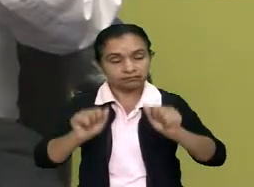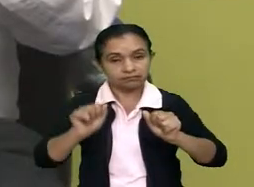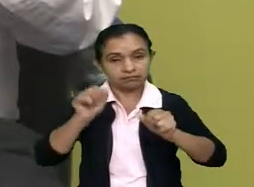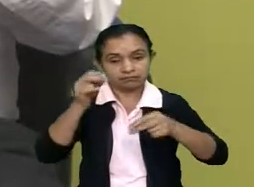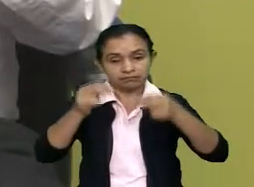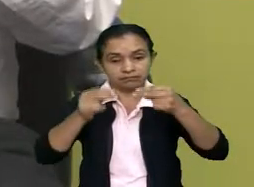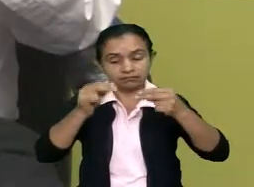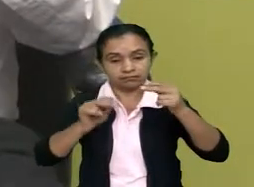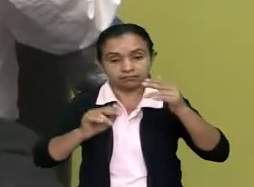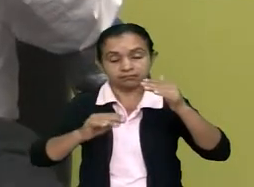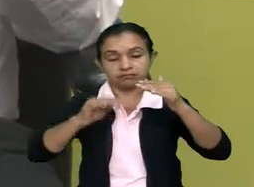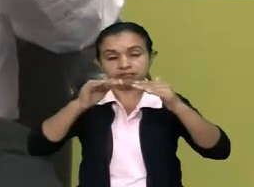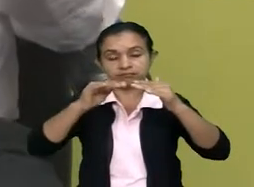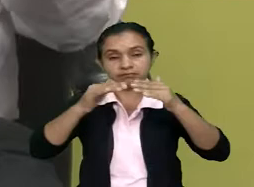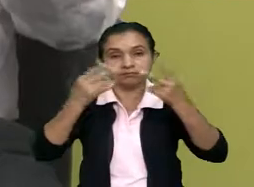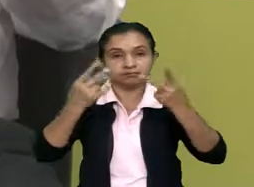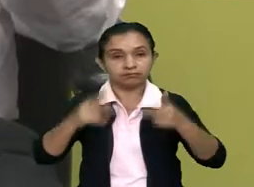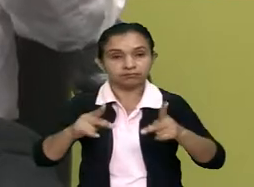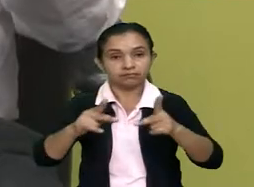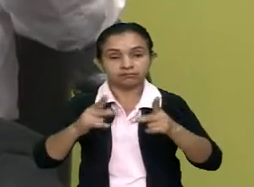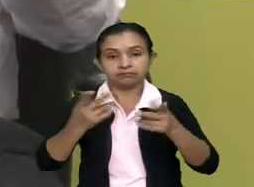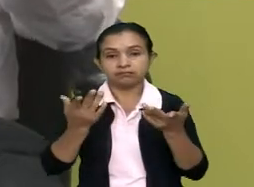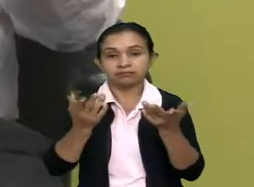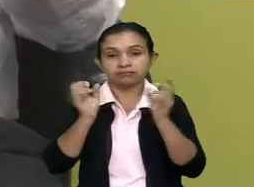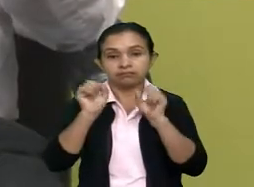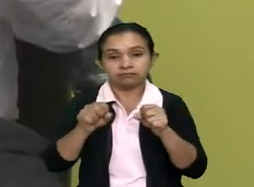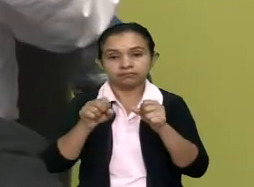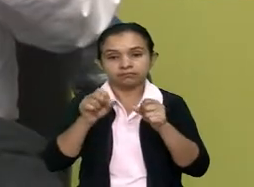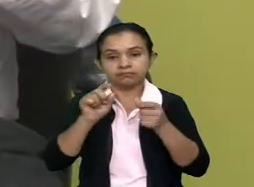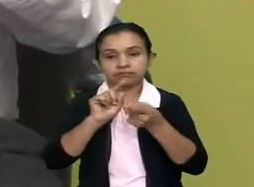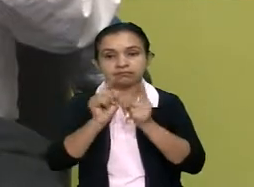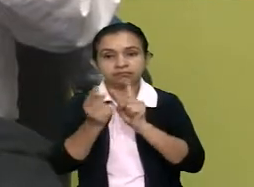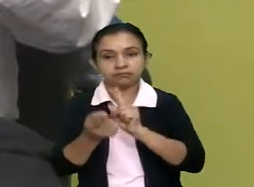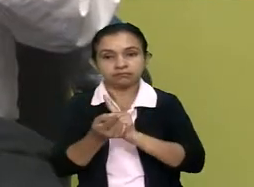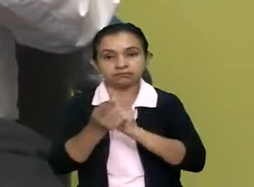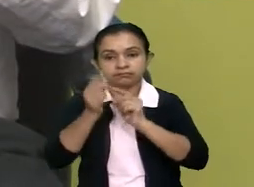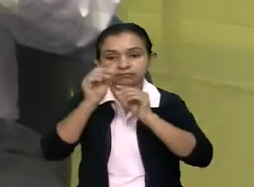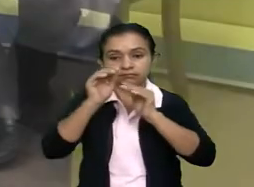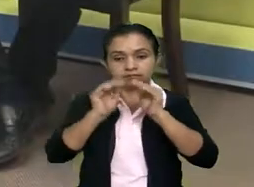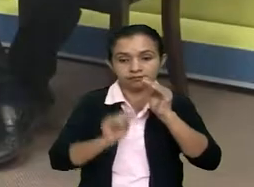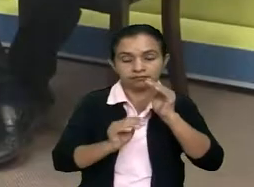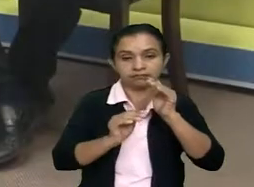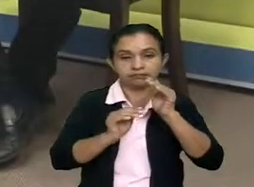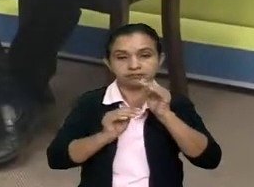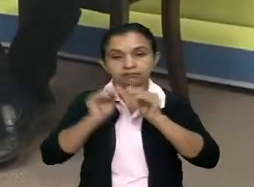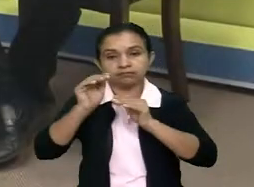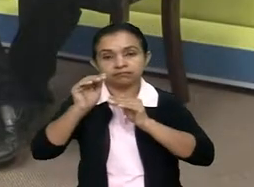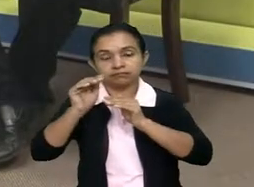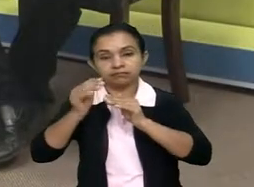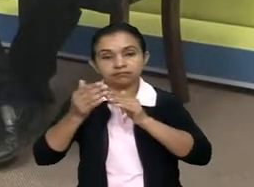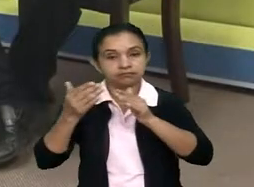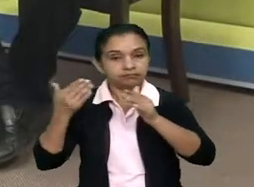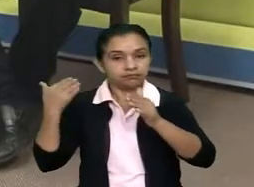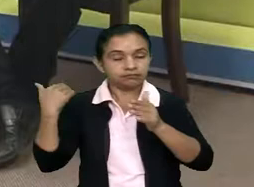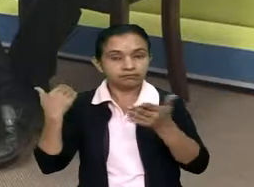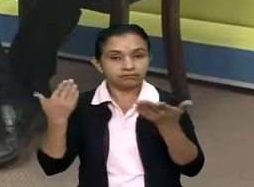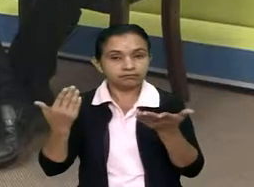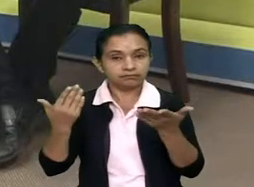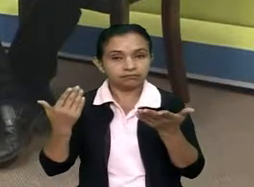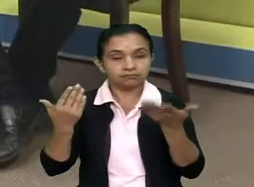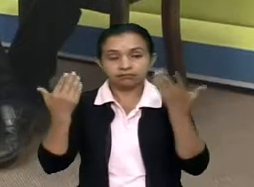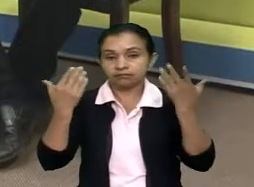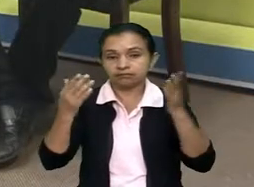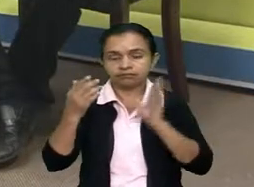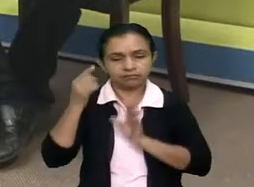ese indicador pero es un indicador que puede moverse también verdad si no tenemos suficientes donantes voluntarios podemos ir hacia atrás una cosa que no